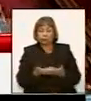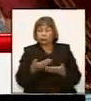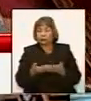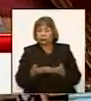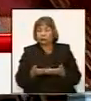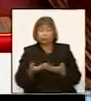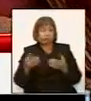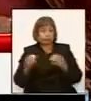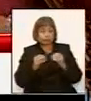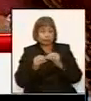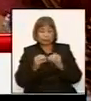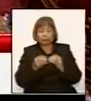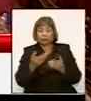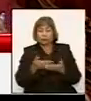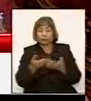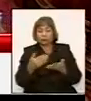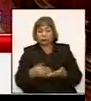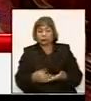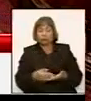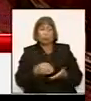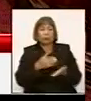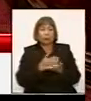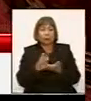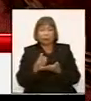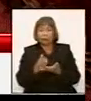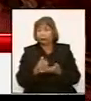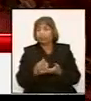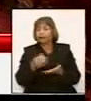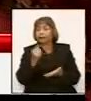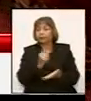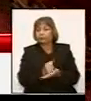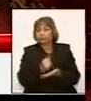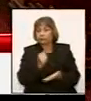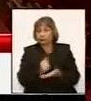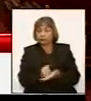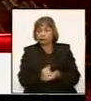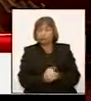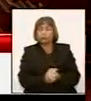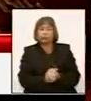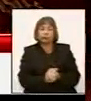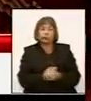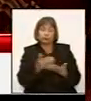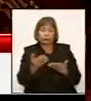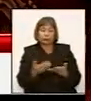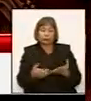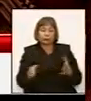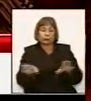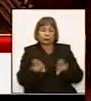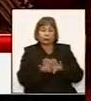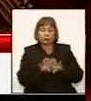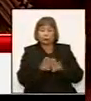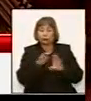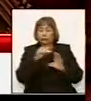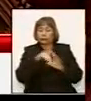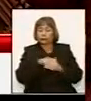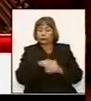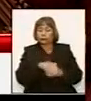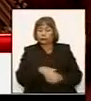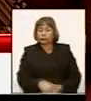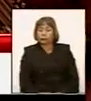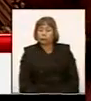proponen regular el procedimiento especial de desalojo con intervención notarial. Vamos a cerrar la votación.